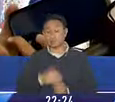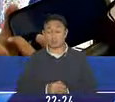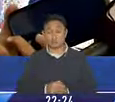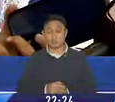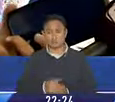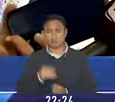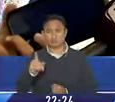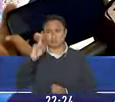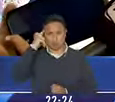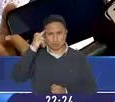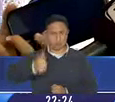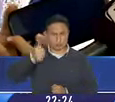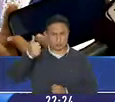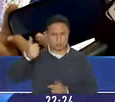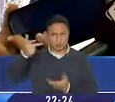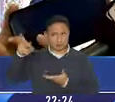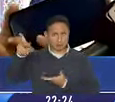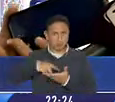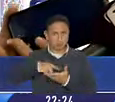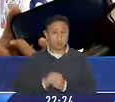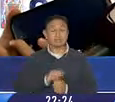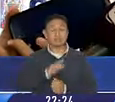Muñoz, reclama al gobierno de Lasso